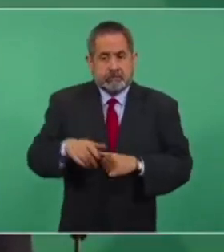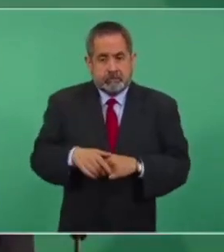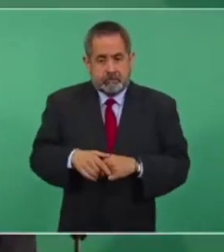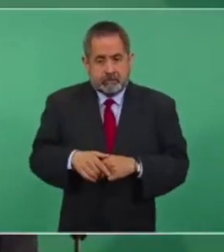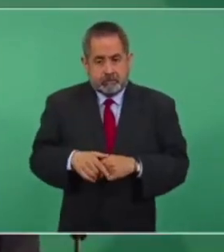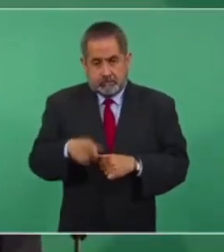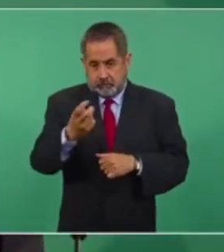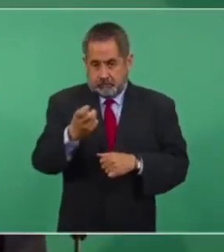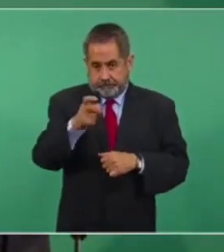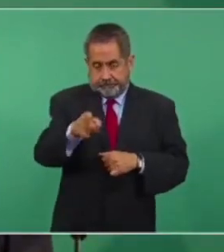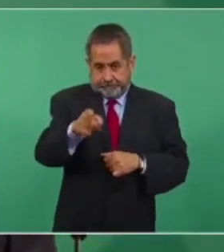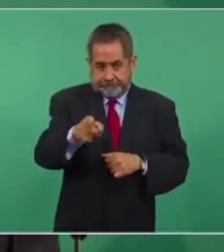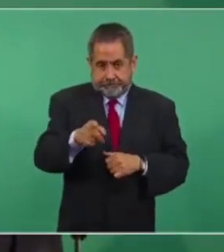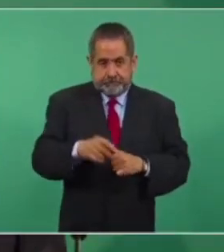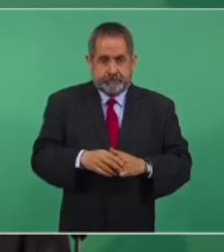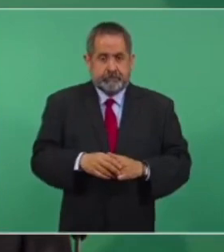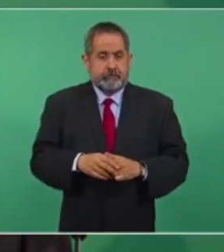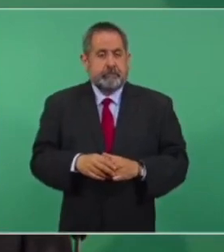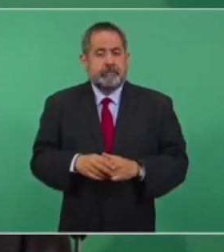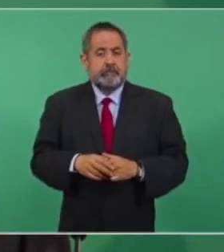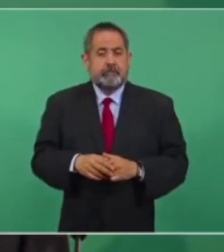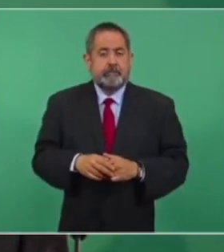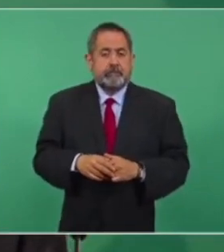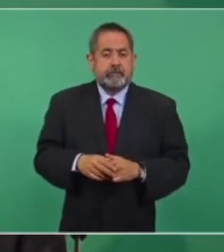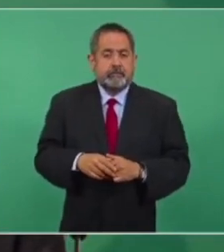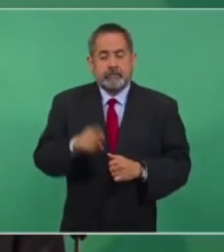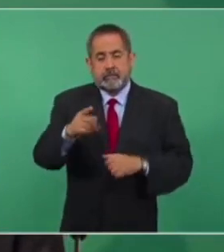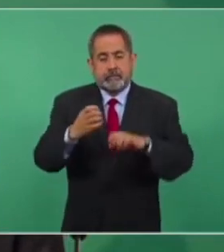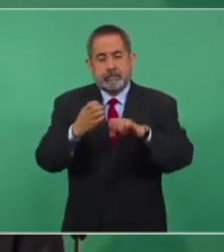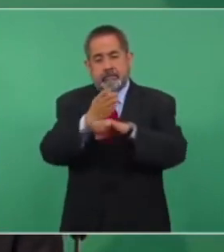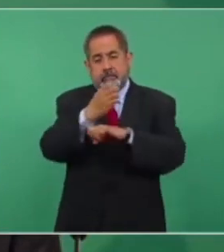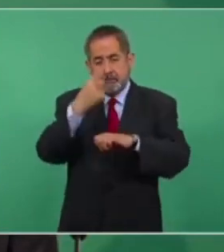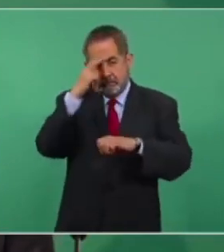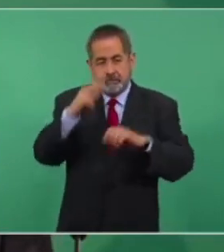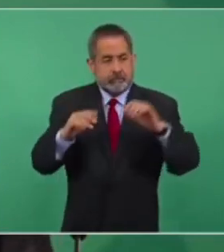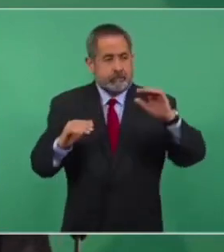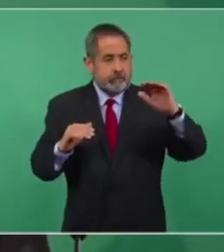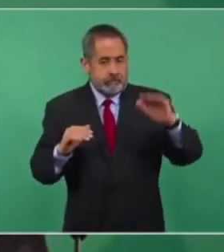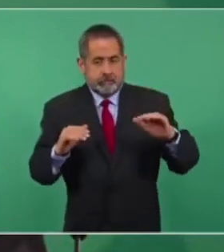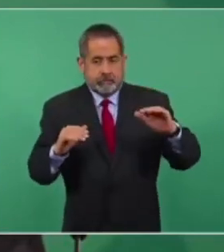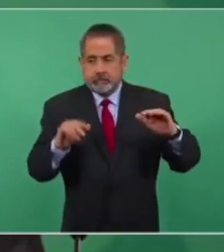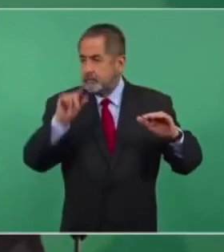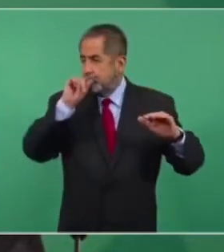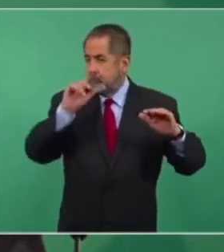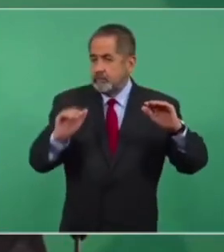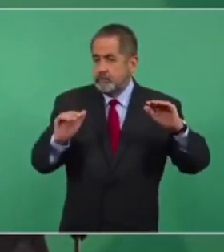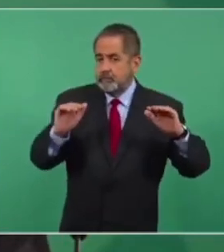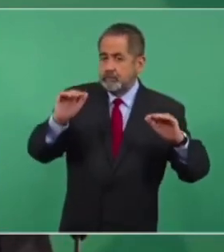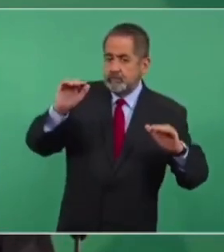de este asunto, Sí. y al Estado de México menos.